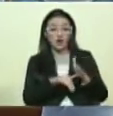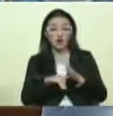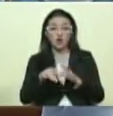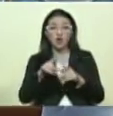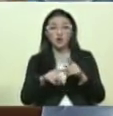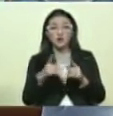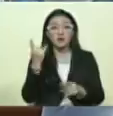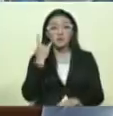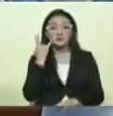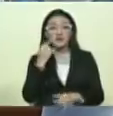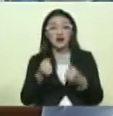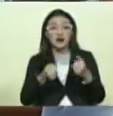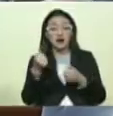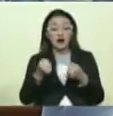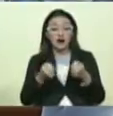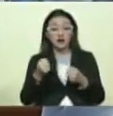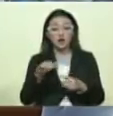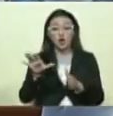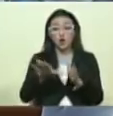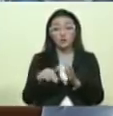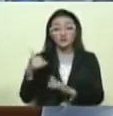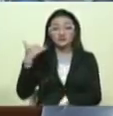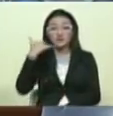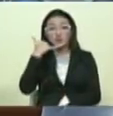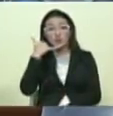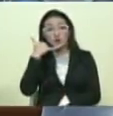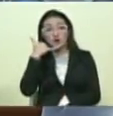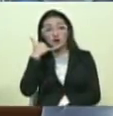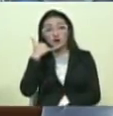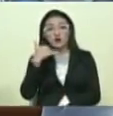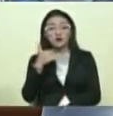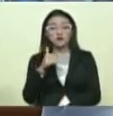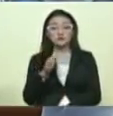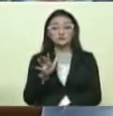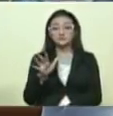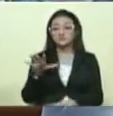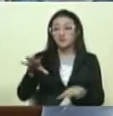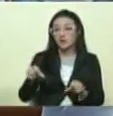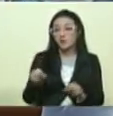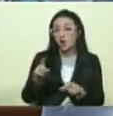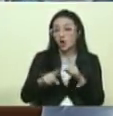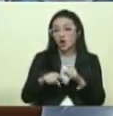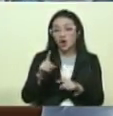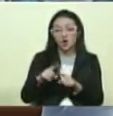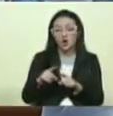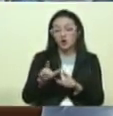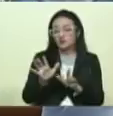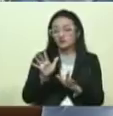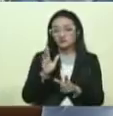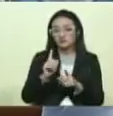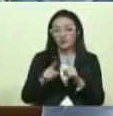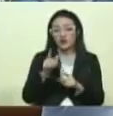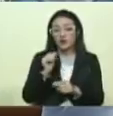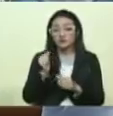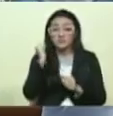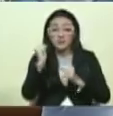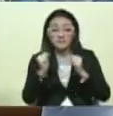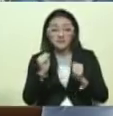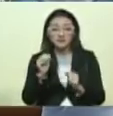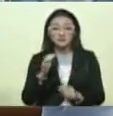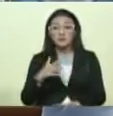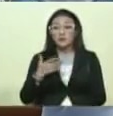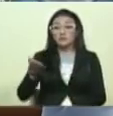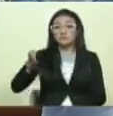carro, contra quien se roba un celular, contra quien hurta o comete algún delito común, se le pide incluso hasta la pena de